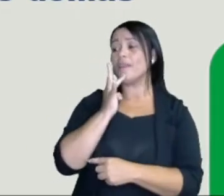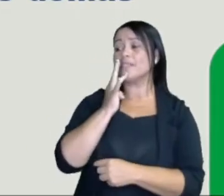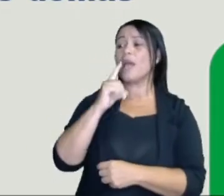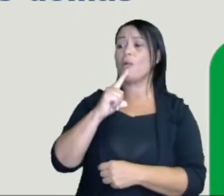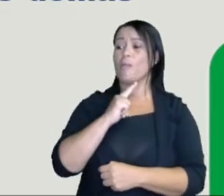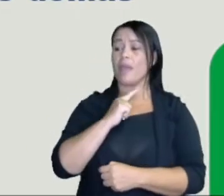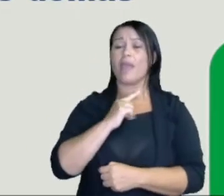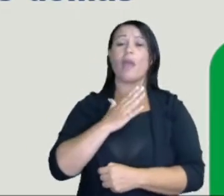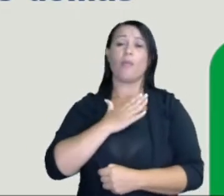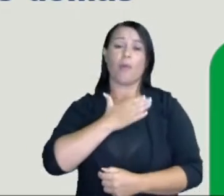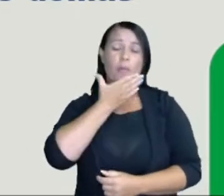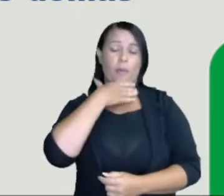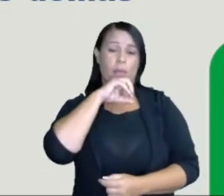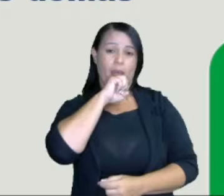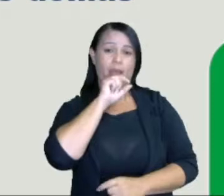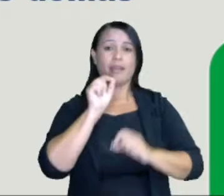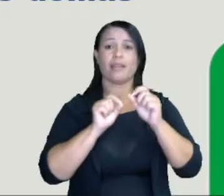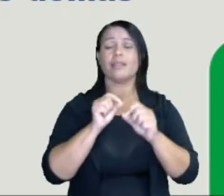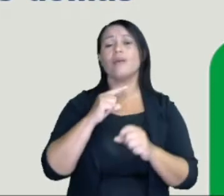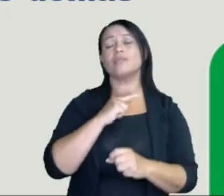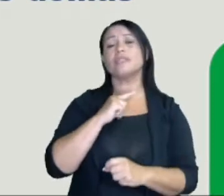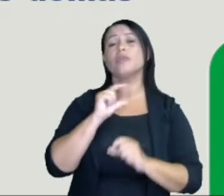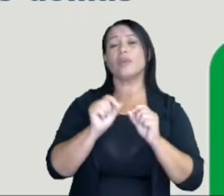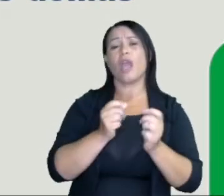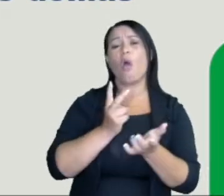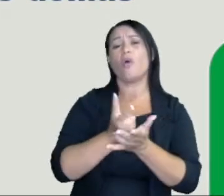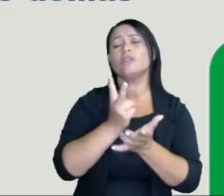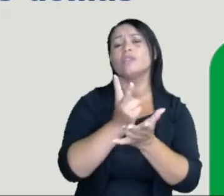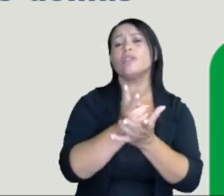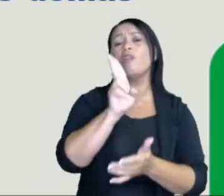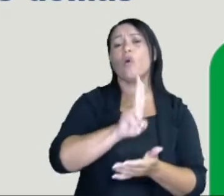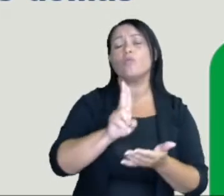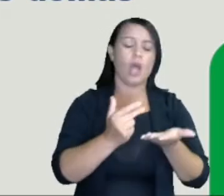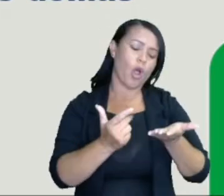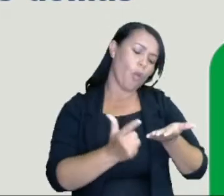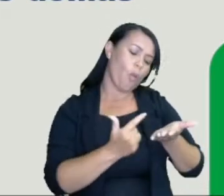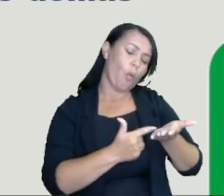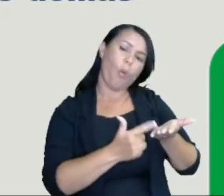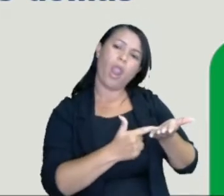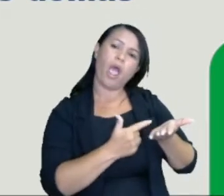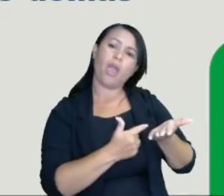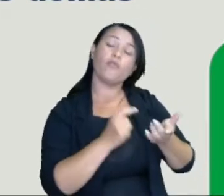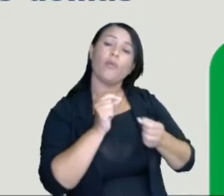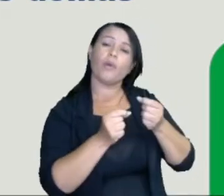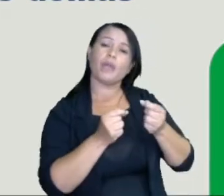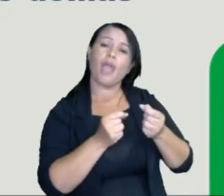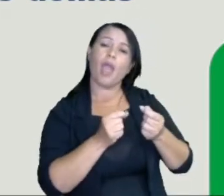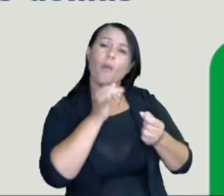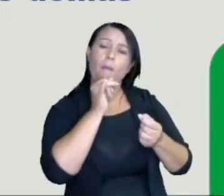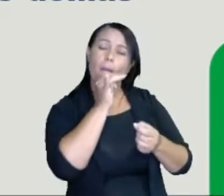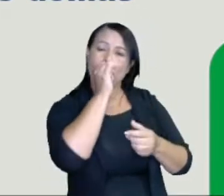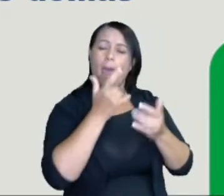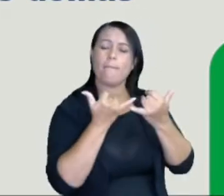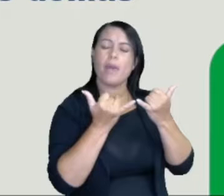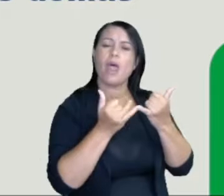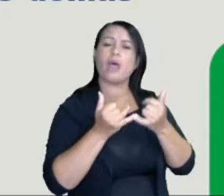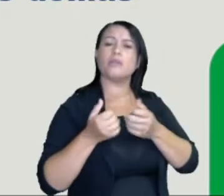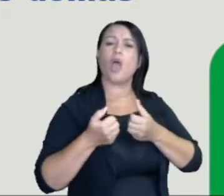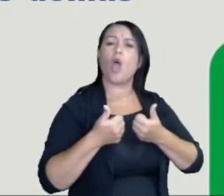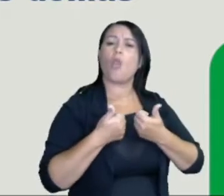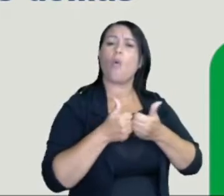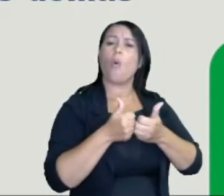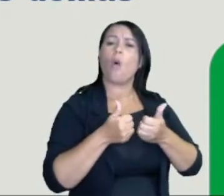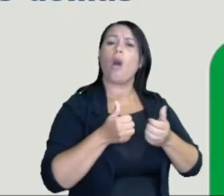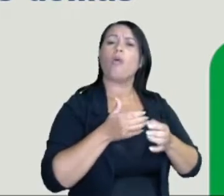Mi padre, entretanto, continuaba utilizando la enciclopedia como un medio de transporte con el que llegaba